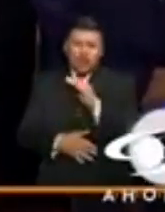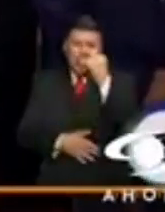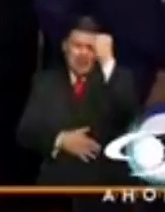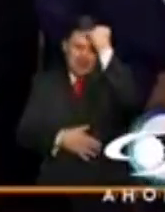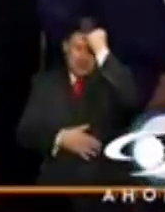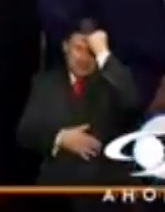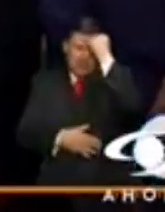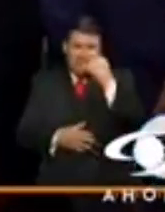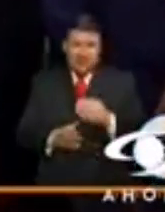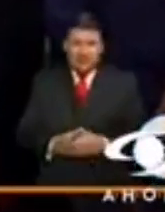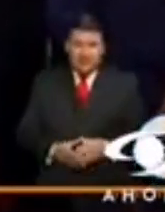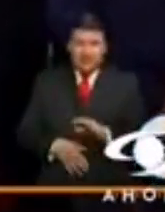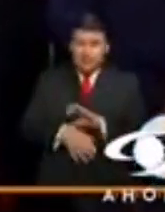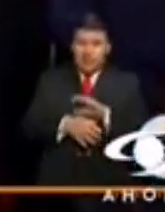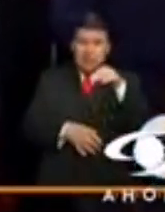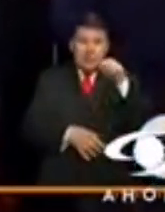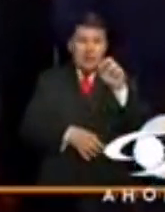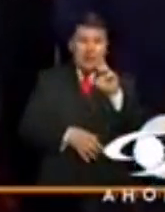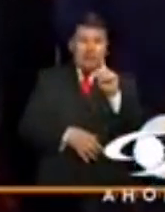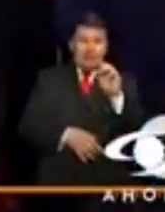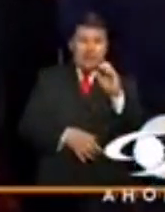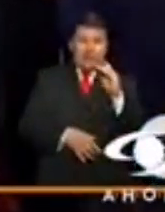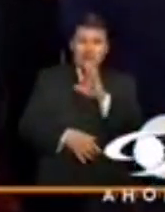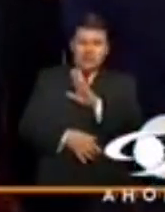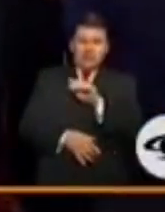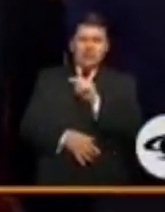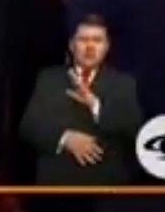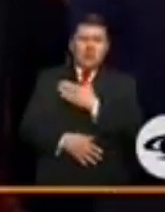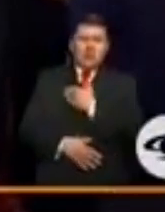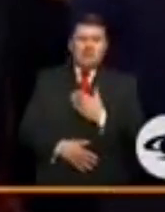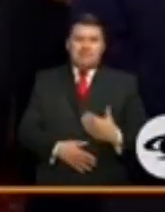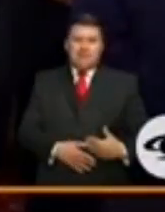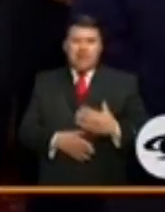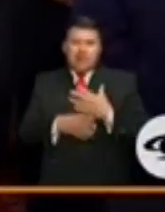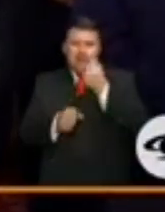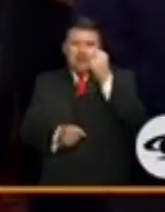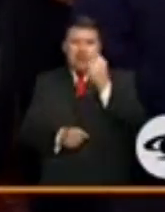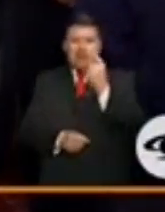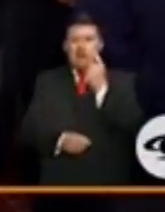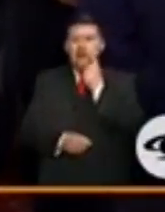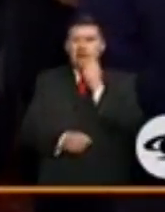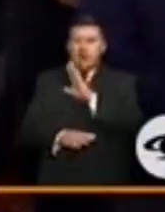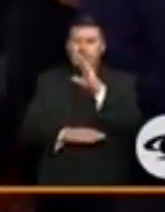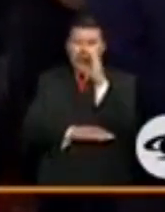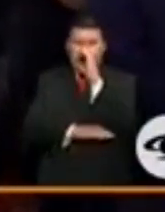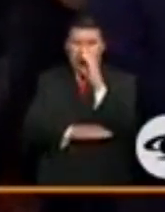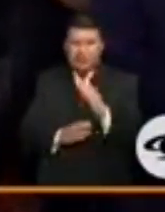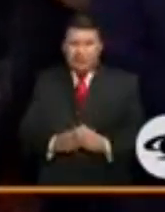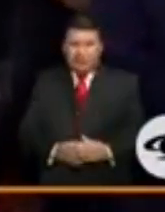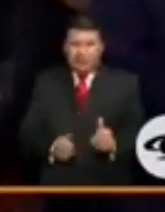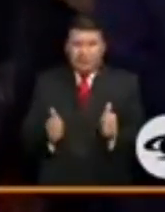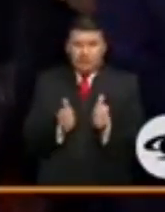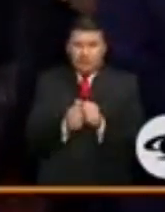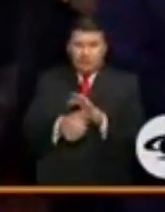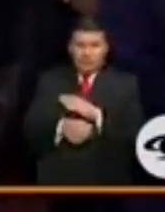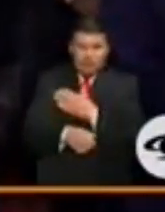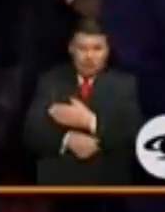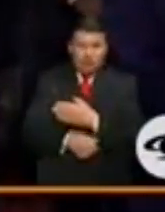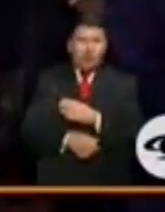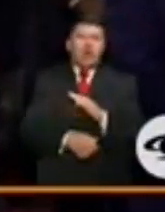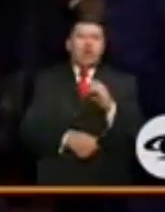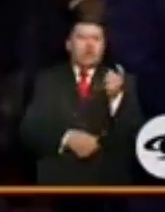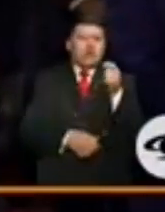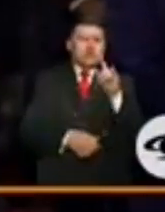de Enfermería, la doctora María Fernanda Tuesta, presidenta de la Federación Odontológica Colombiana, el doctor Gustavo